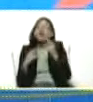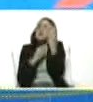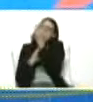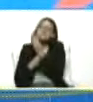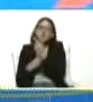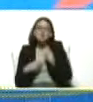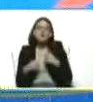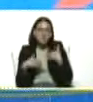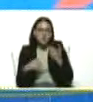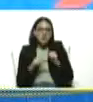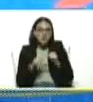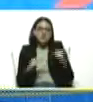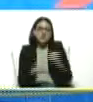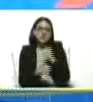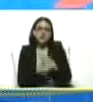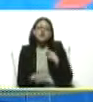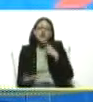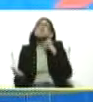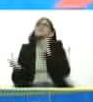que estoy cumpliendo.